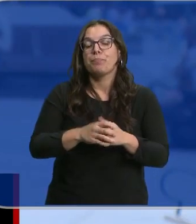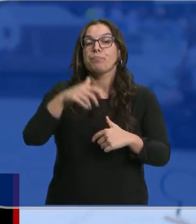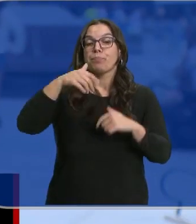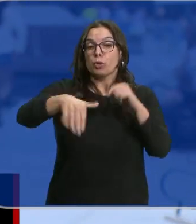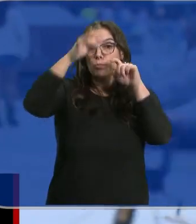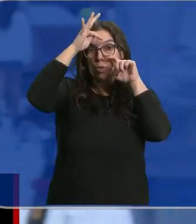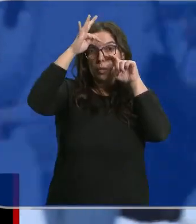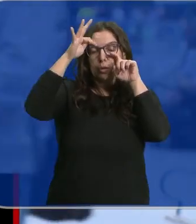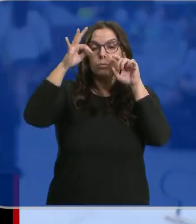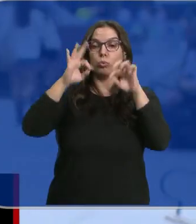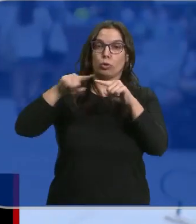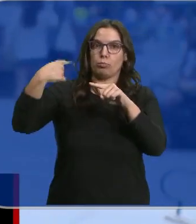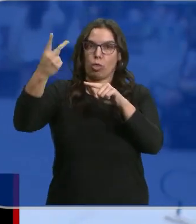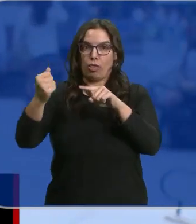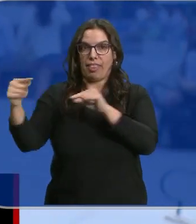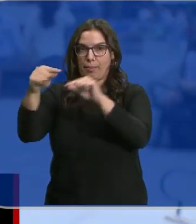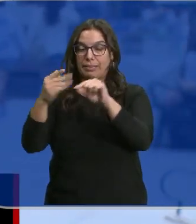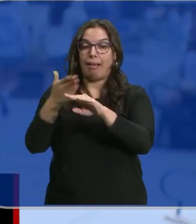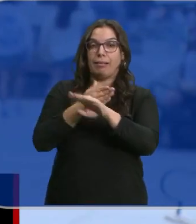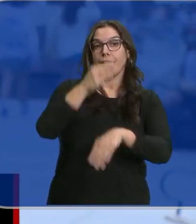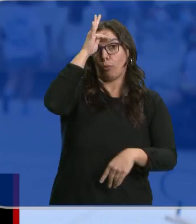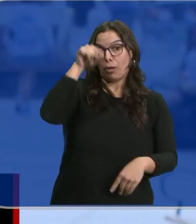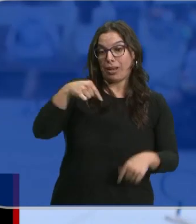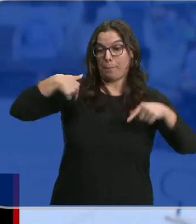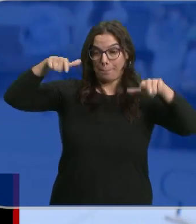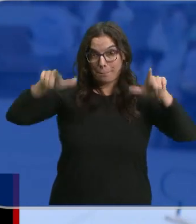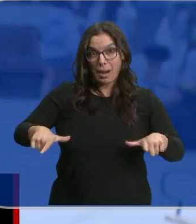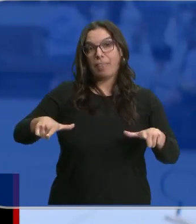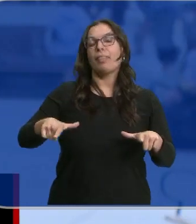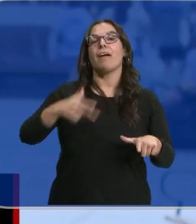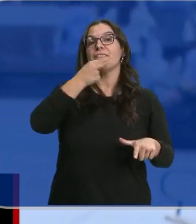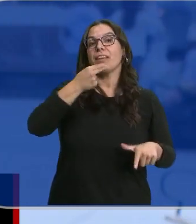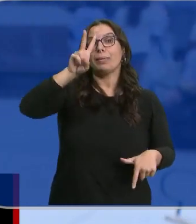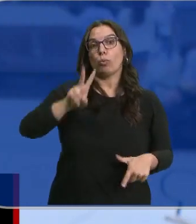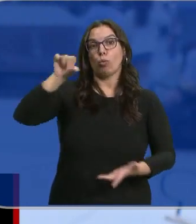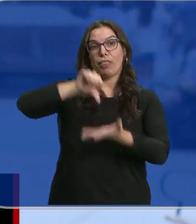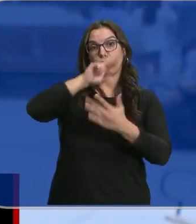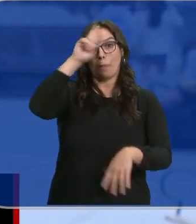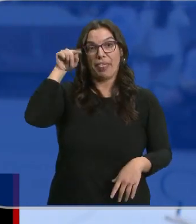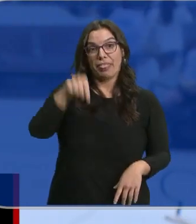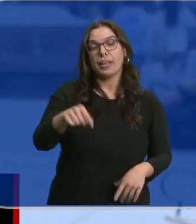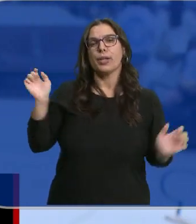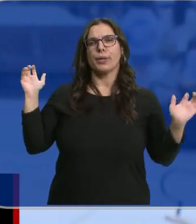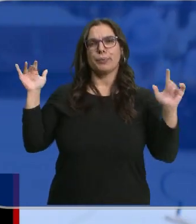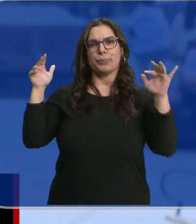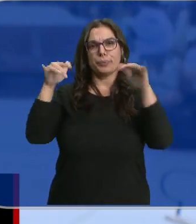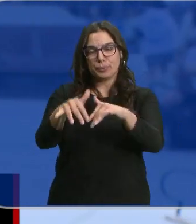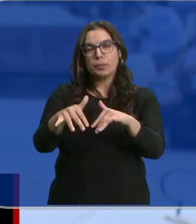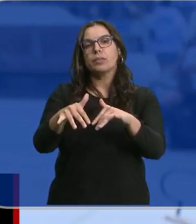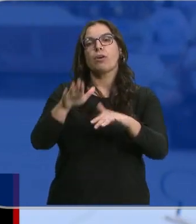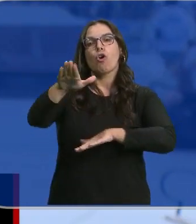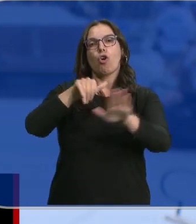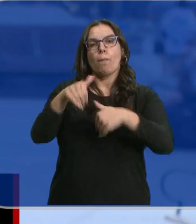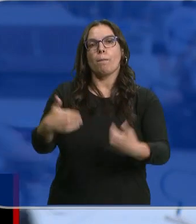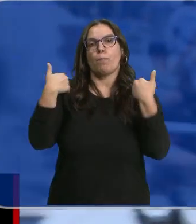Este domingo, a 2 días de esa fecha ya marcada en el calendario, esta plaza en la que nos encontramos, la de Felipe II en el centro de Madrid, acogerá esa concentración